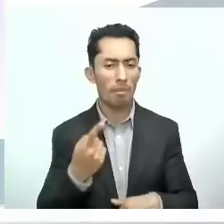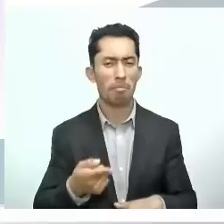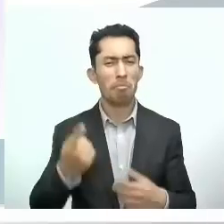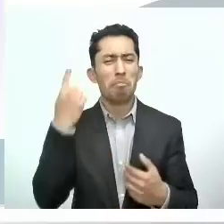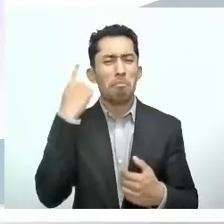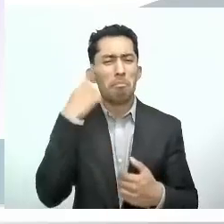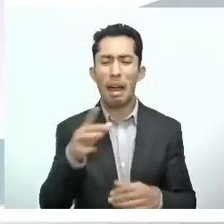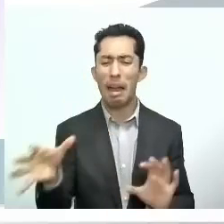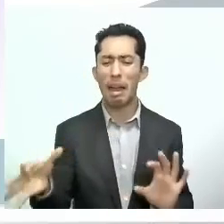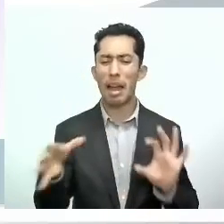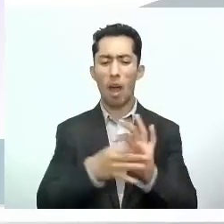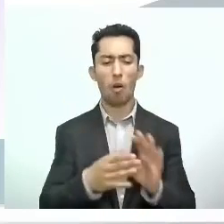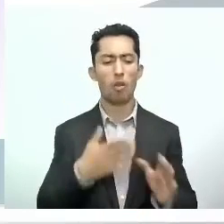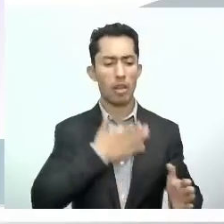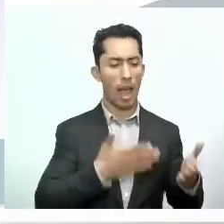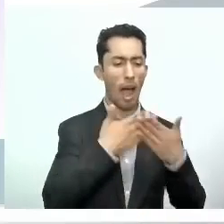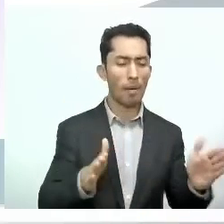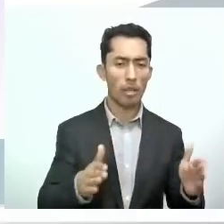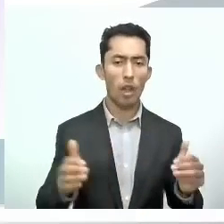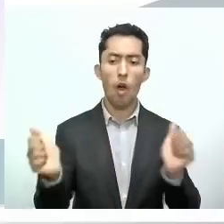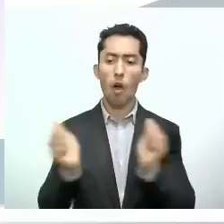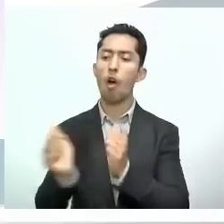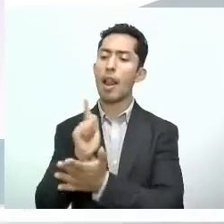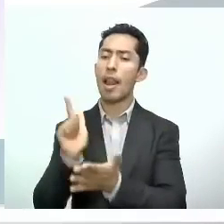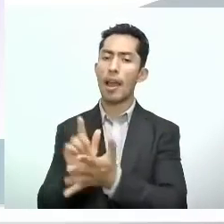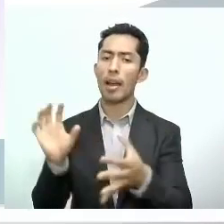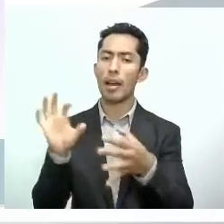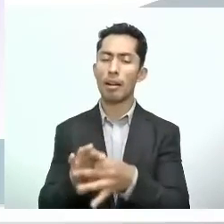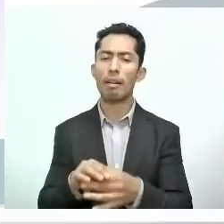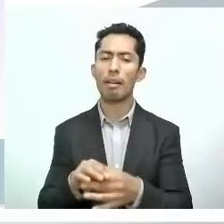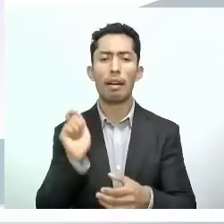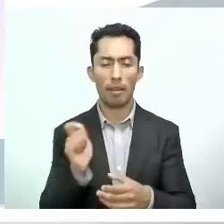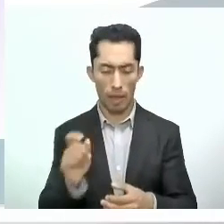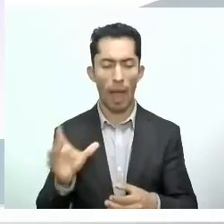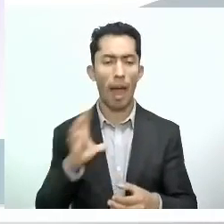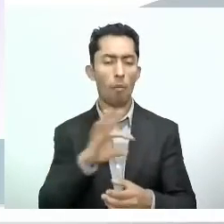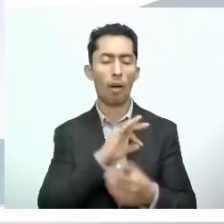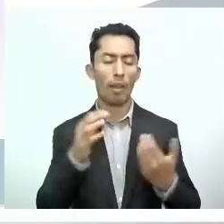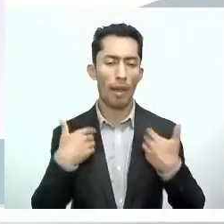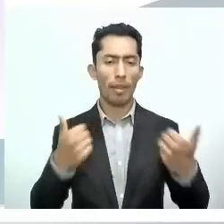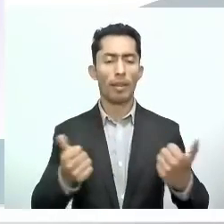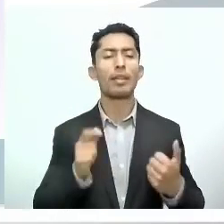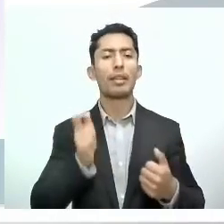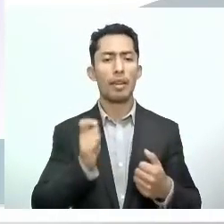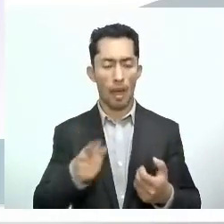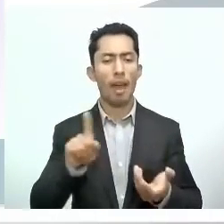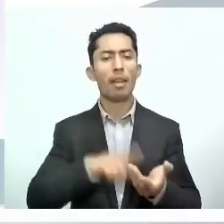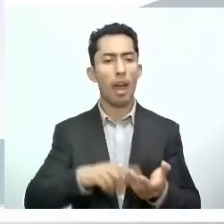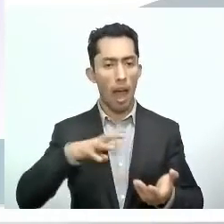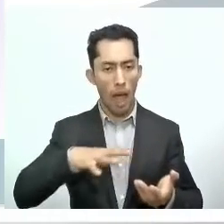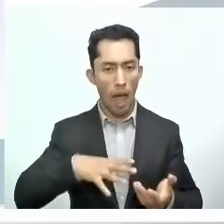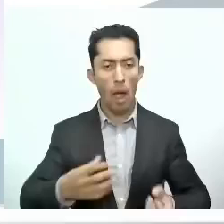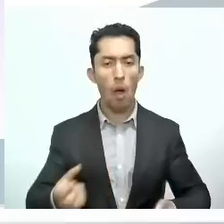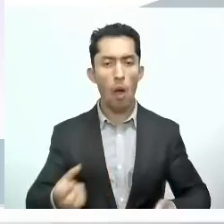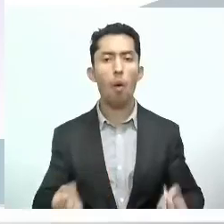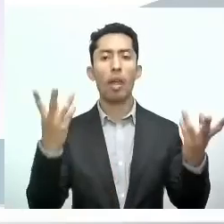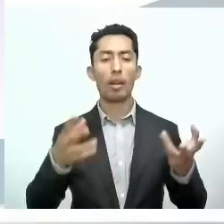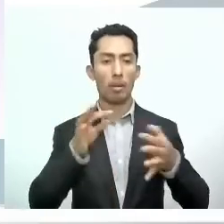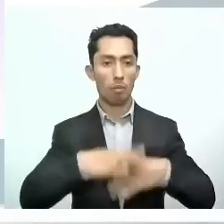la justicia abierta con la legitimidad? Y aquí podemos entender a través de estos números esta